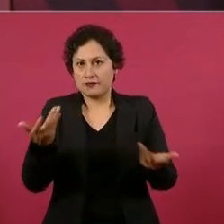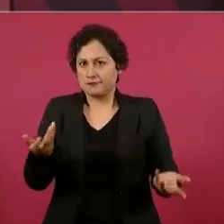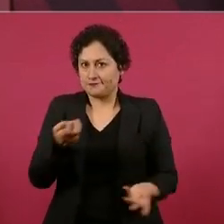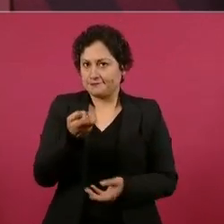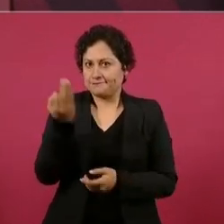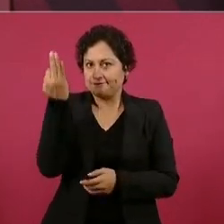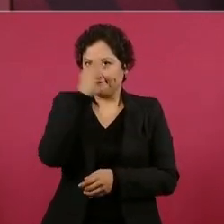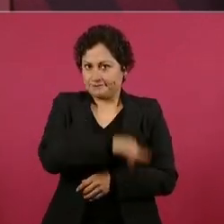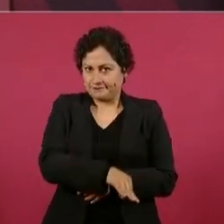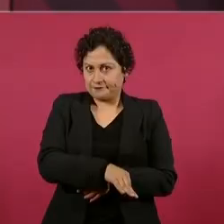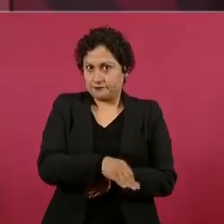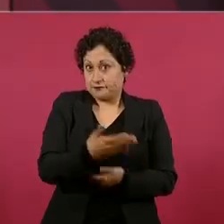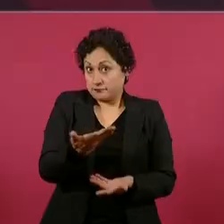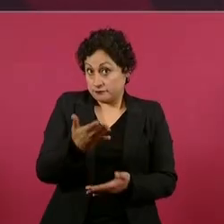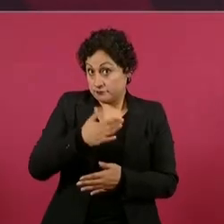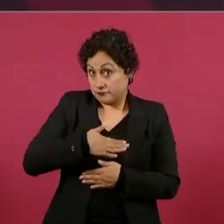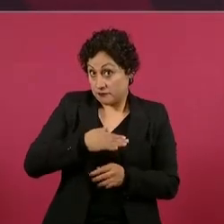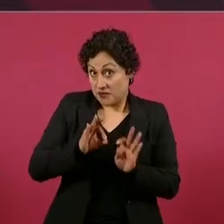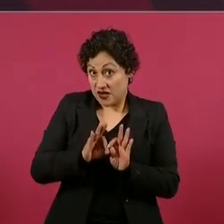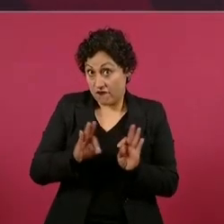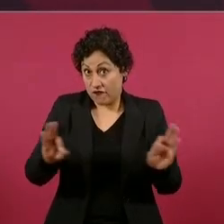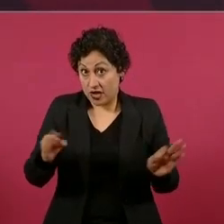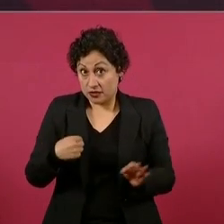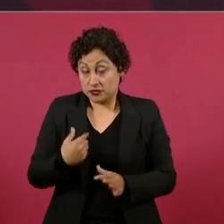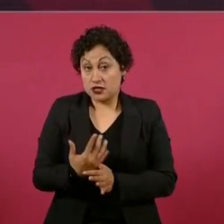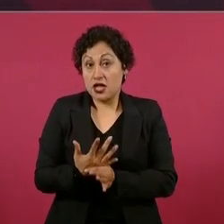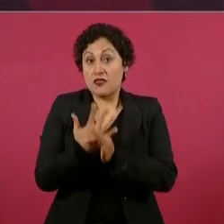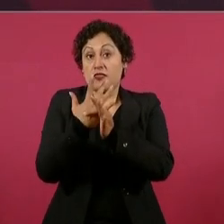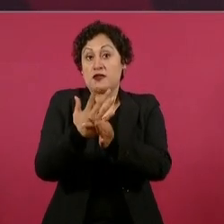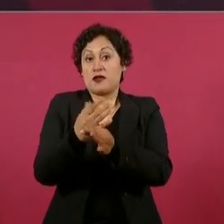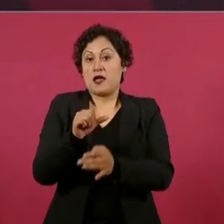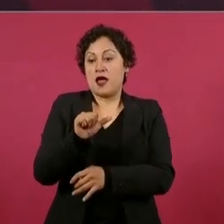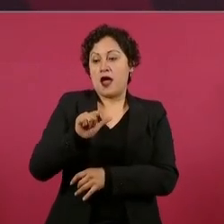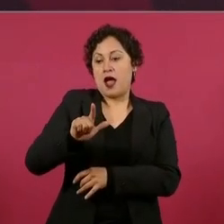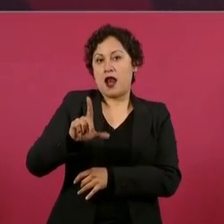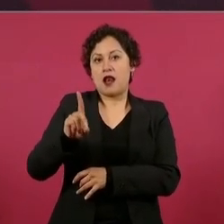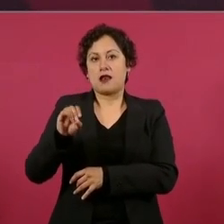Pero no es al diablo con las instituciones.